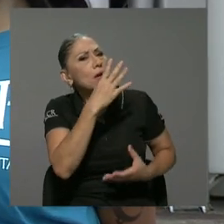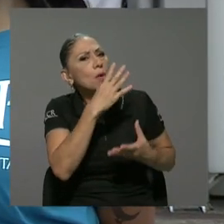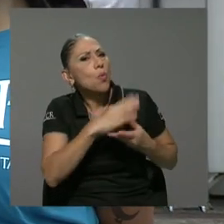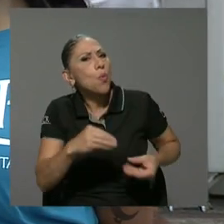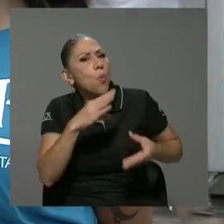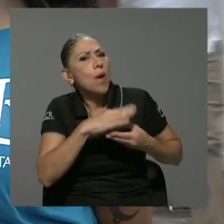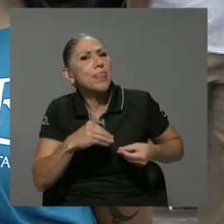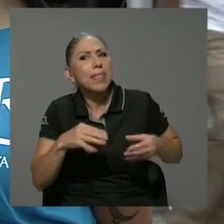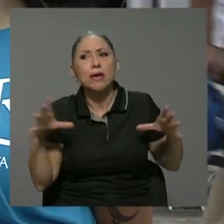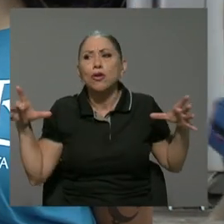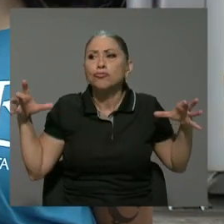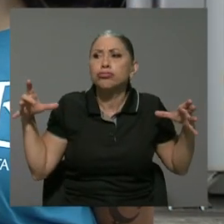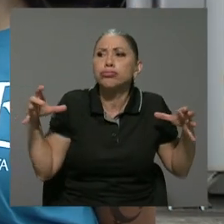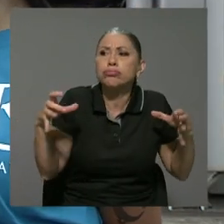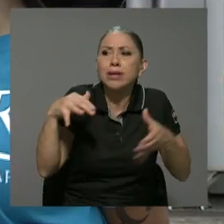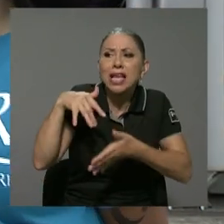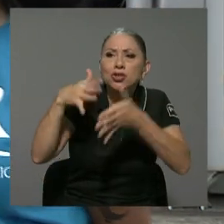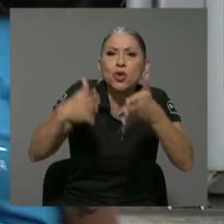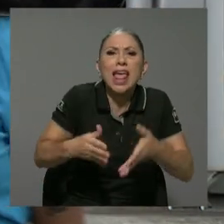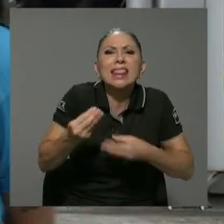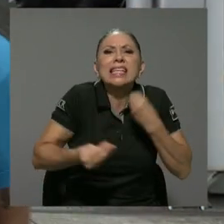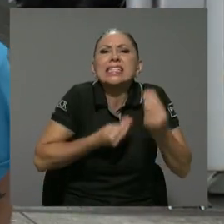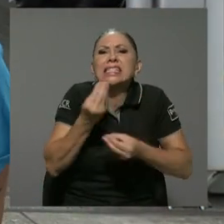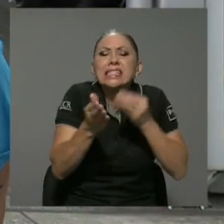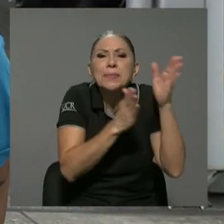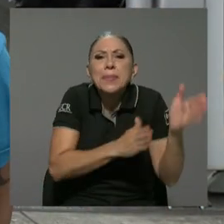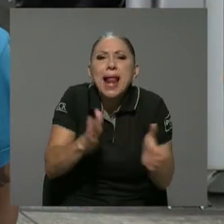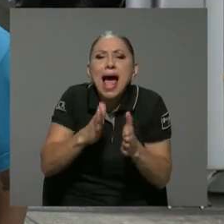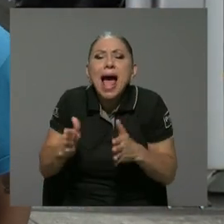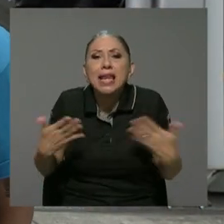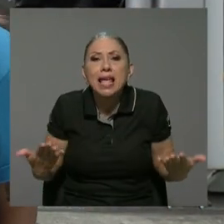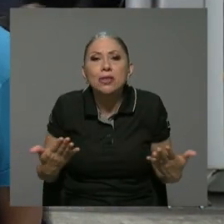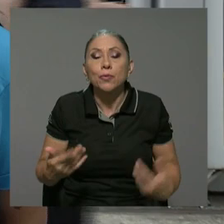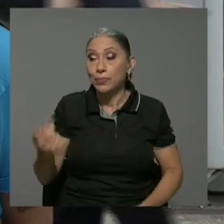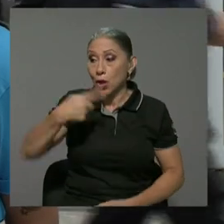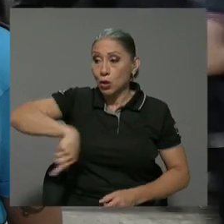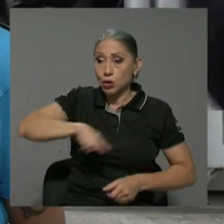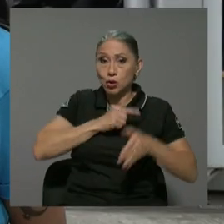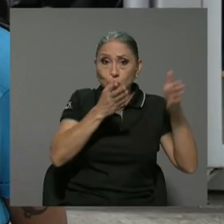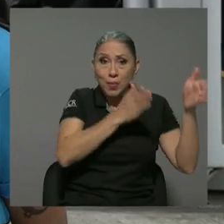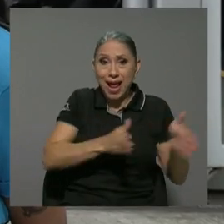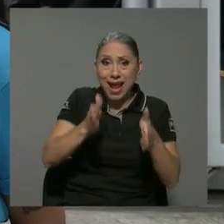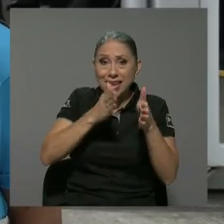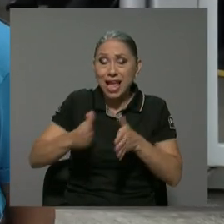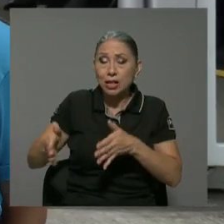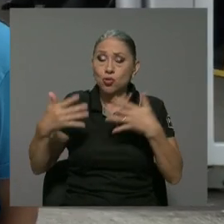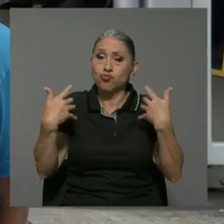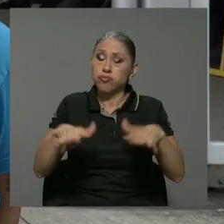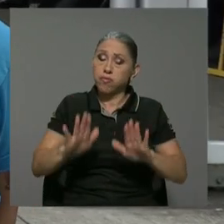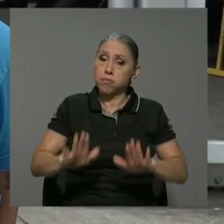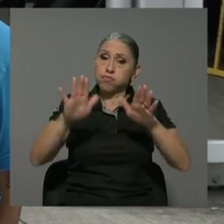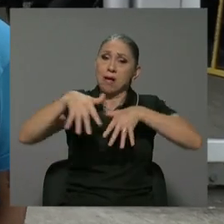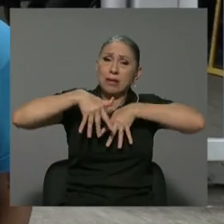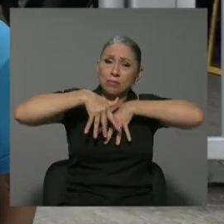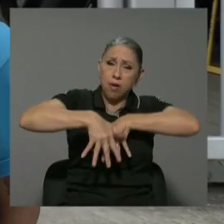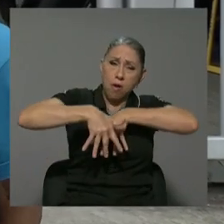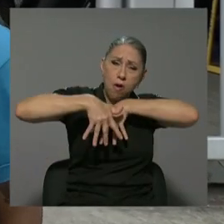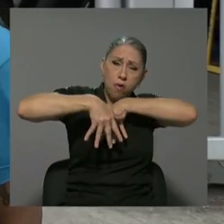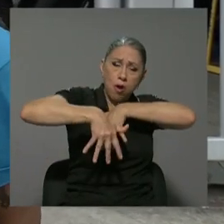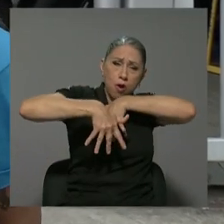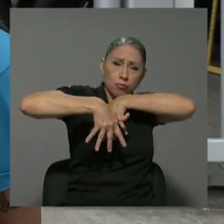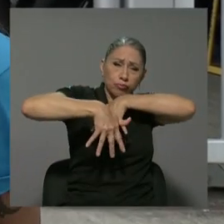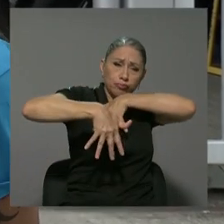movimiento estudiantil está planeando para hoy. Bueno, lo que estamos planeando es una marcha increíble, ¿verdad? En cuanto a la cantidad de